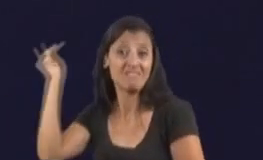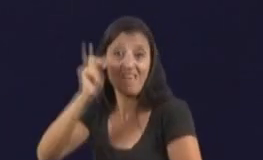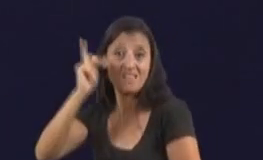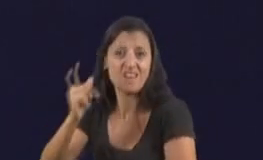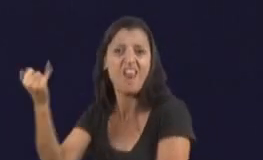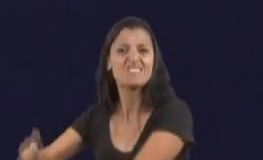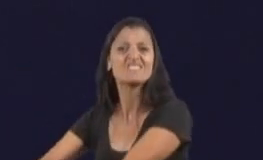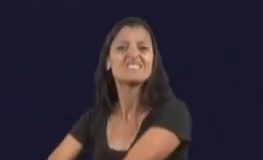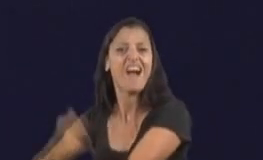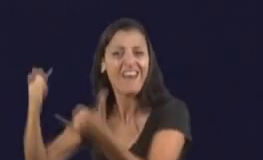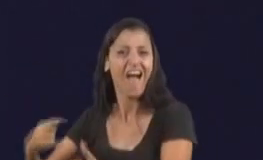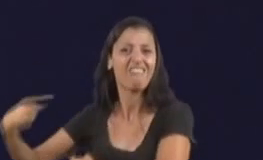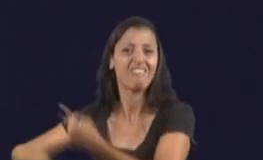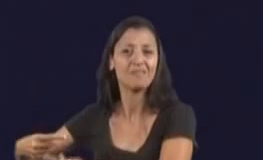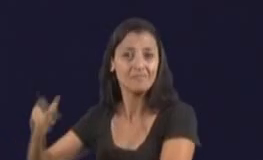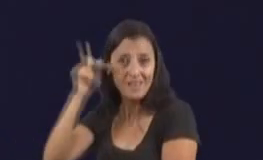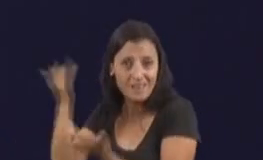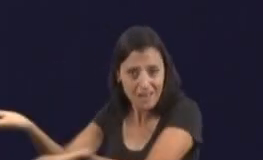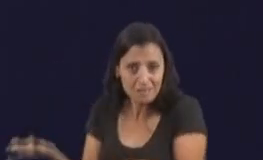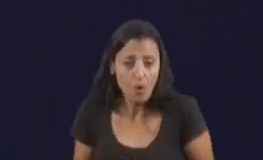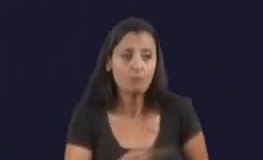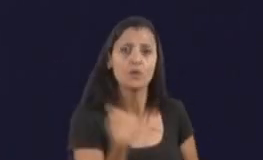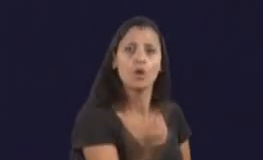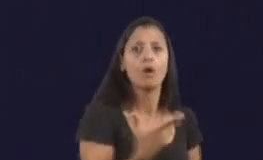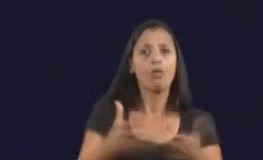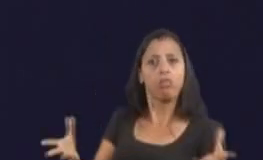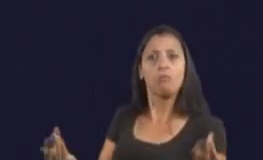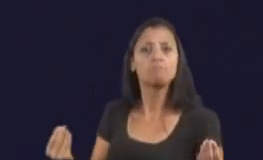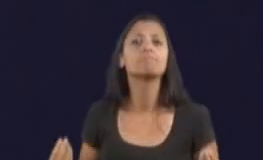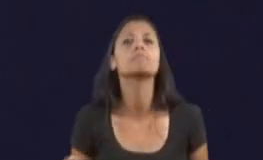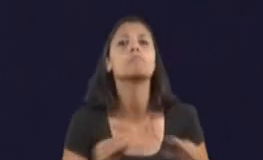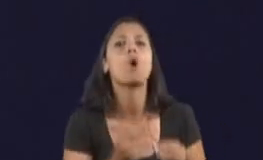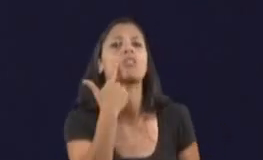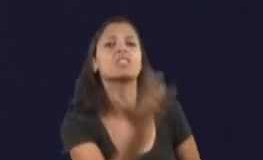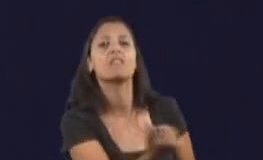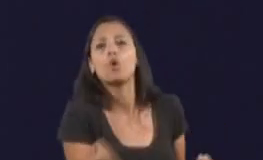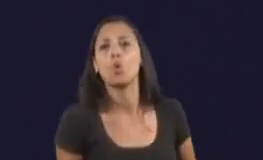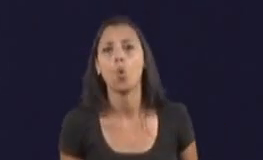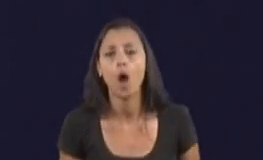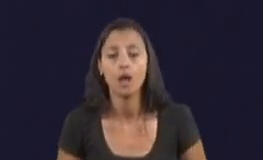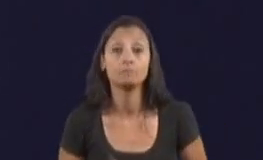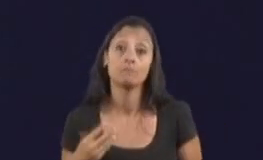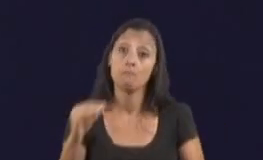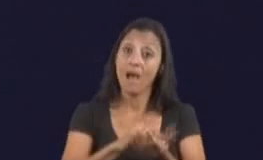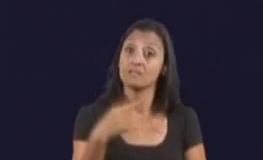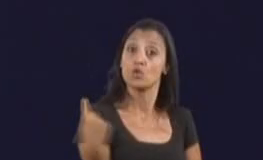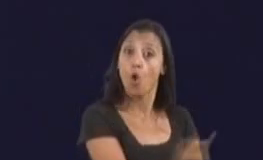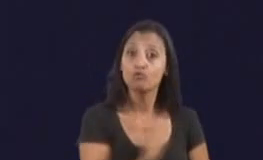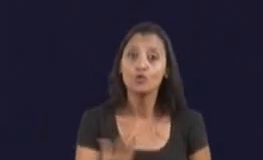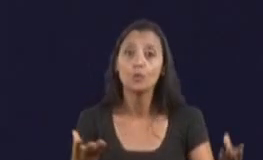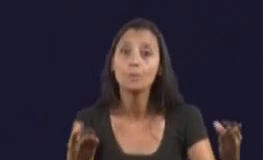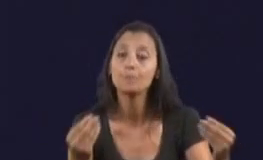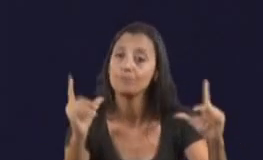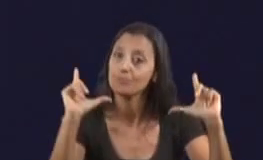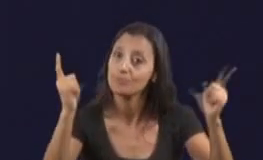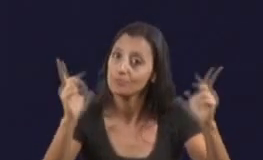en la sangre, así que no veo cuál sería el miedo que deberíamos tener cuando aparte nosotros no tenemos miedo, mucho menos